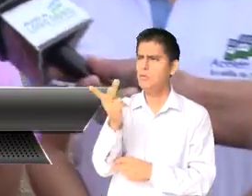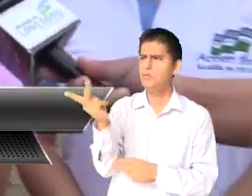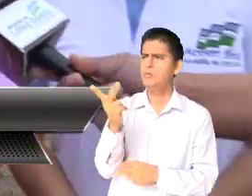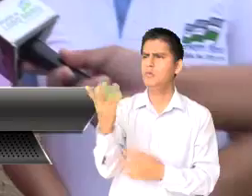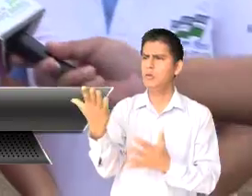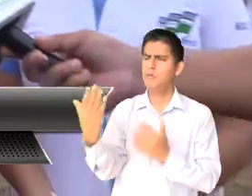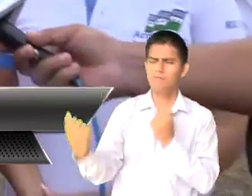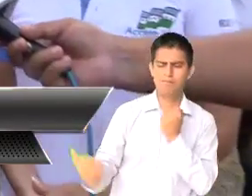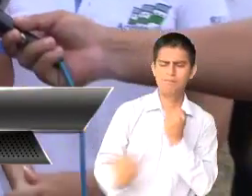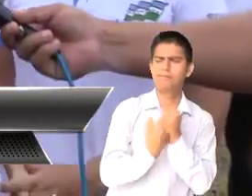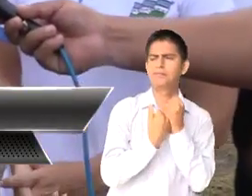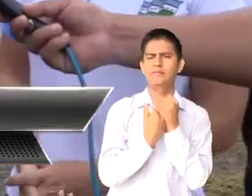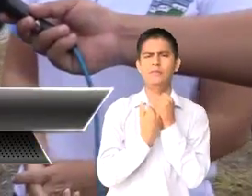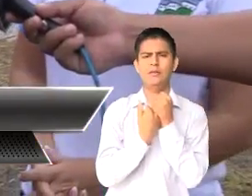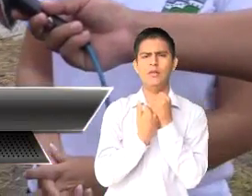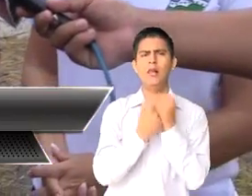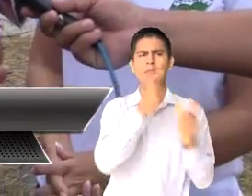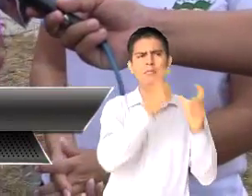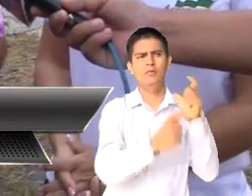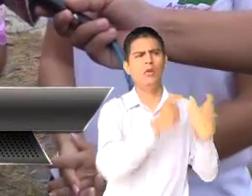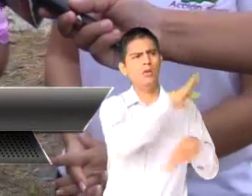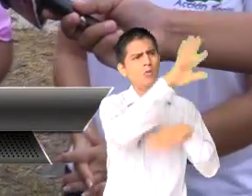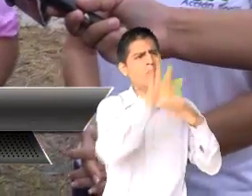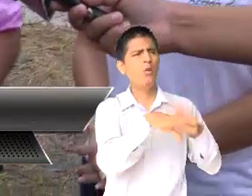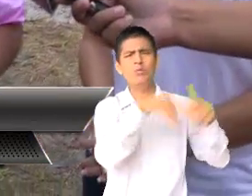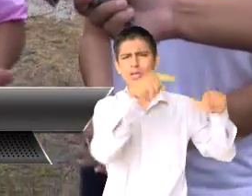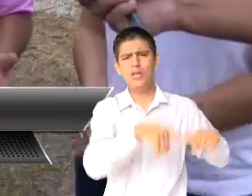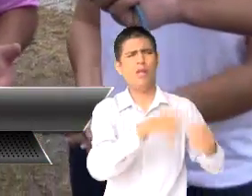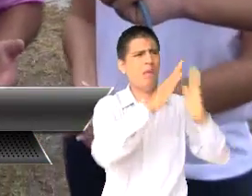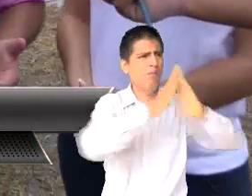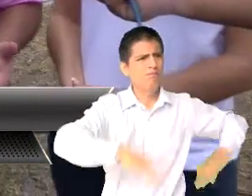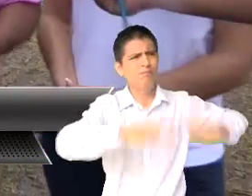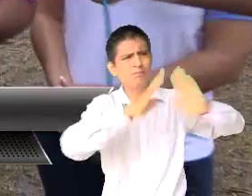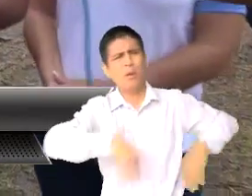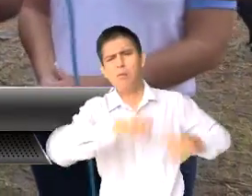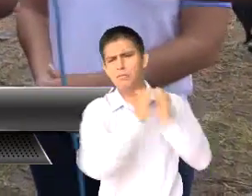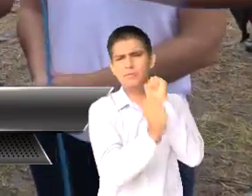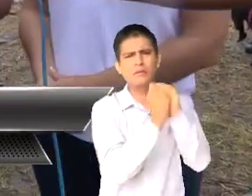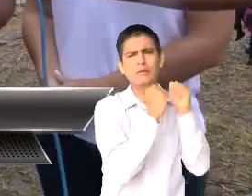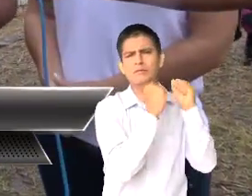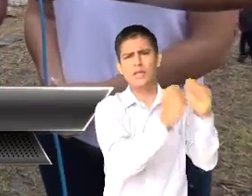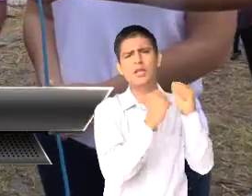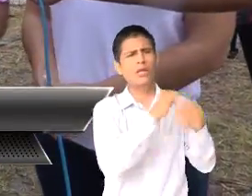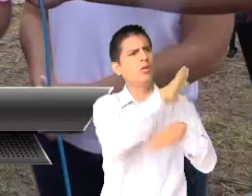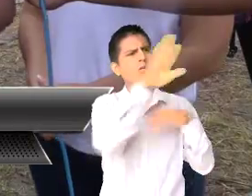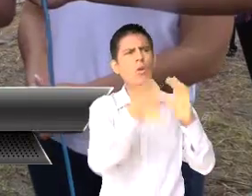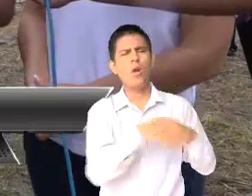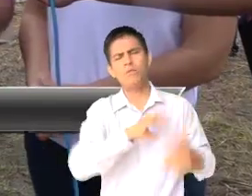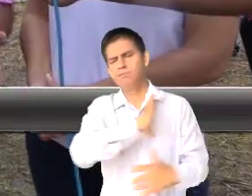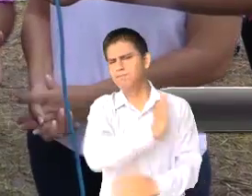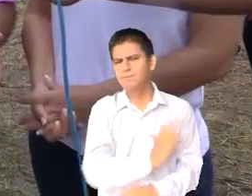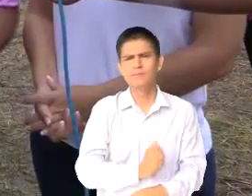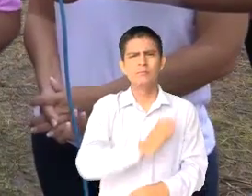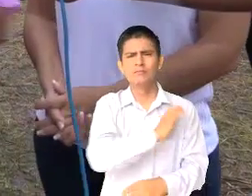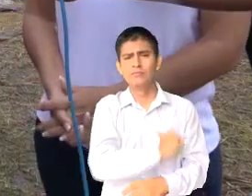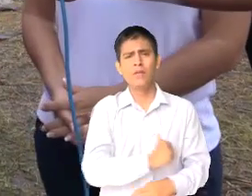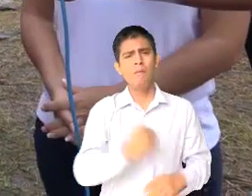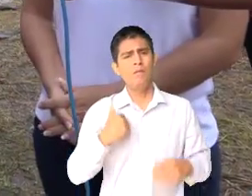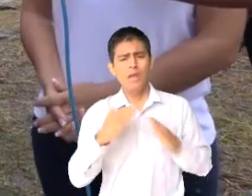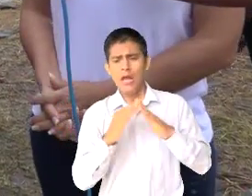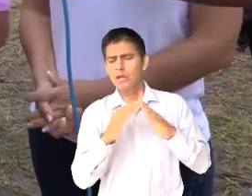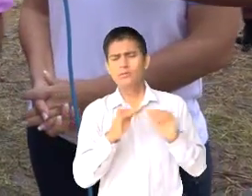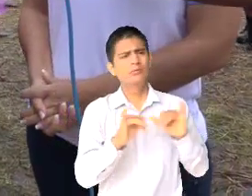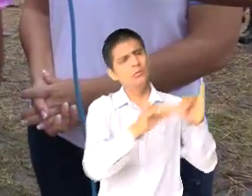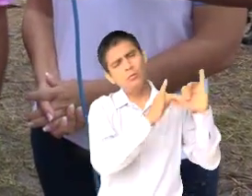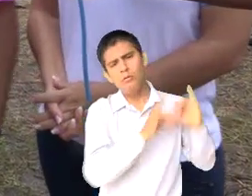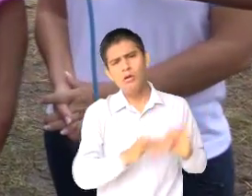con nuestros ciudadanos, nuestros damnificados, todos estamos damnificados acá, todos estamos pasando lo mismo, dormimos en nuestros patios. Así como